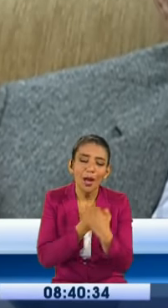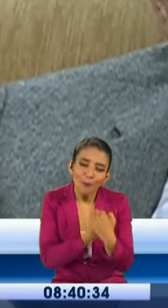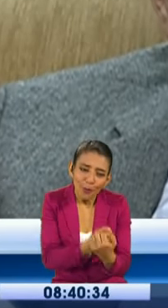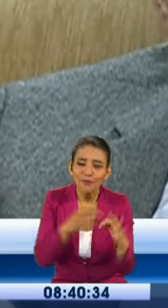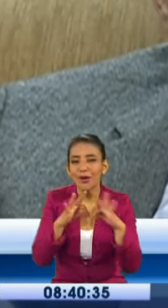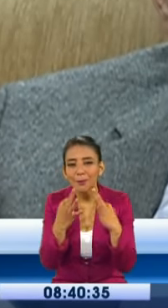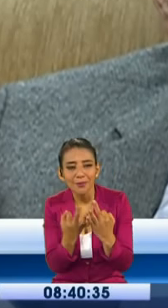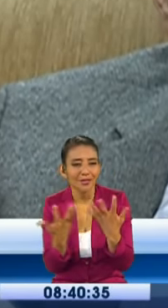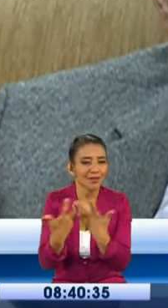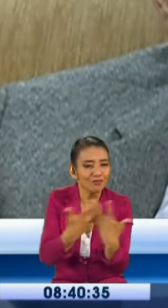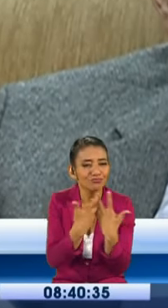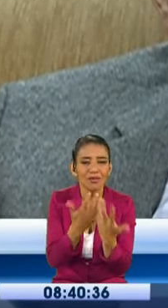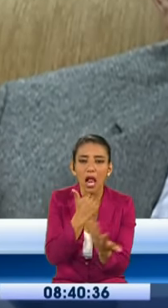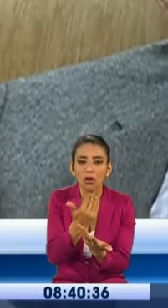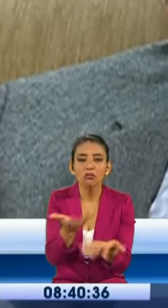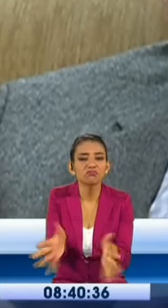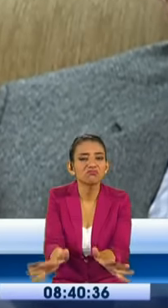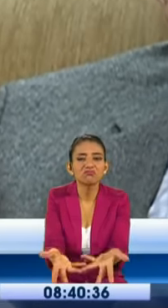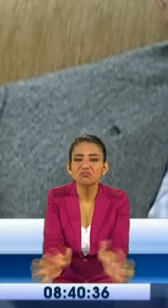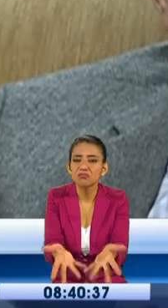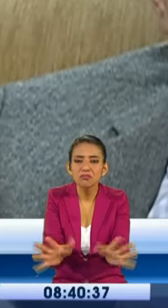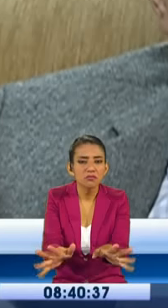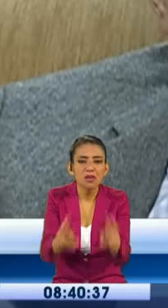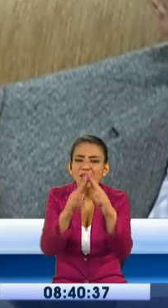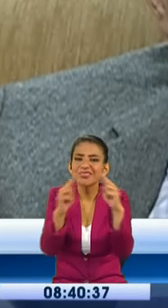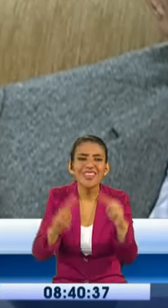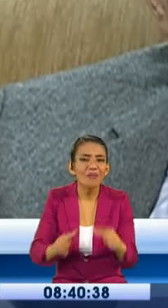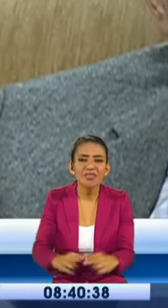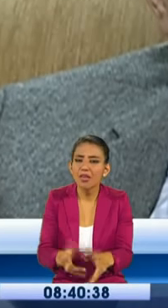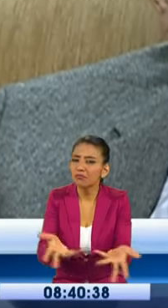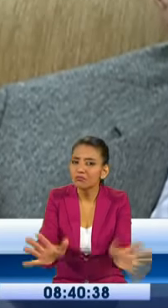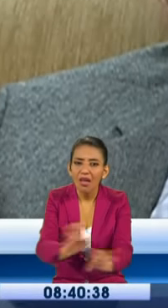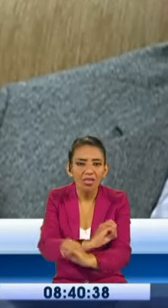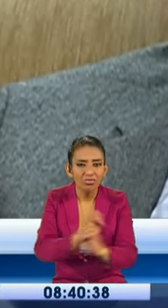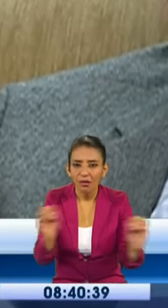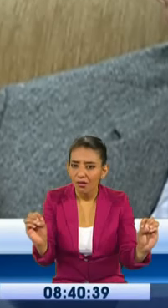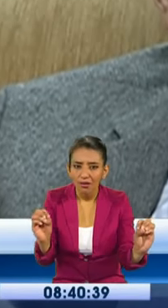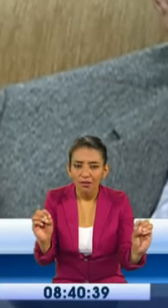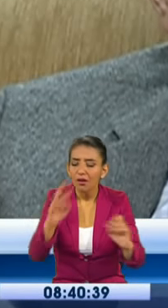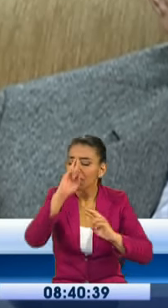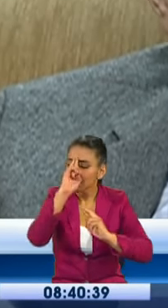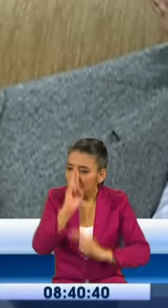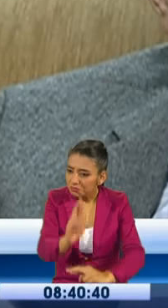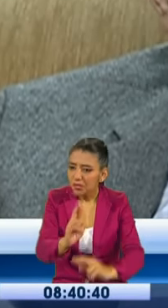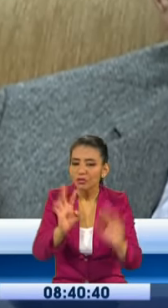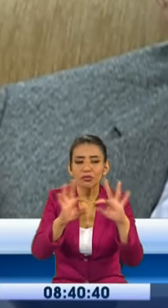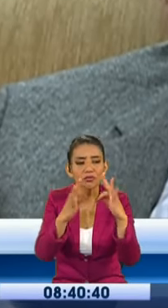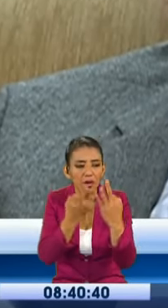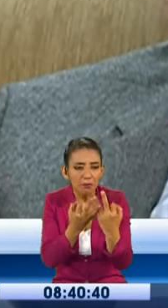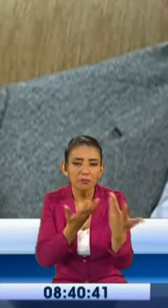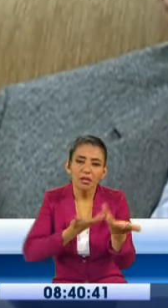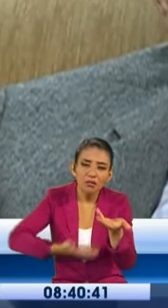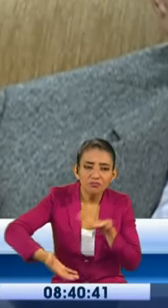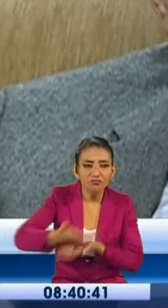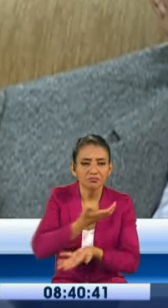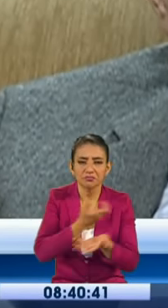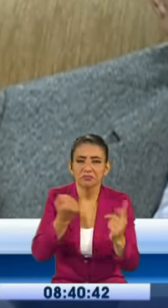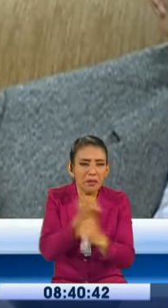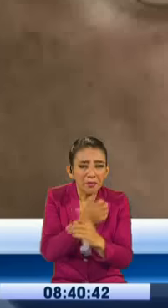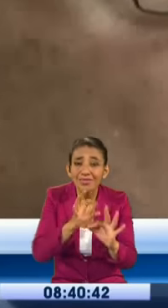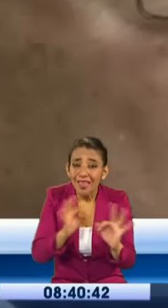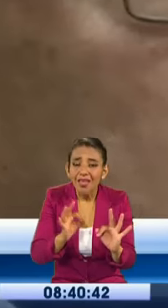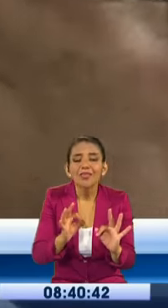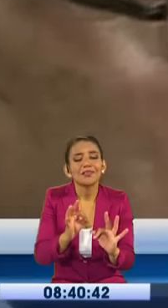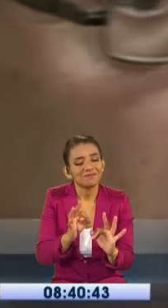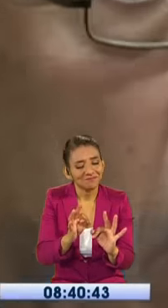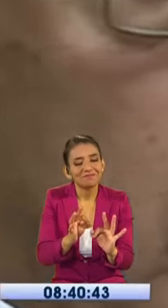unión en la familia, que es cariño en la familia, que es respeto en la familia, que es no violencia en la familia.